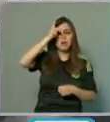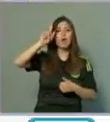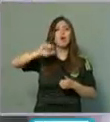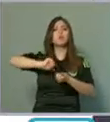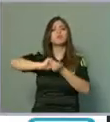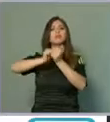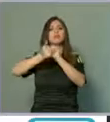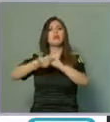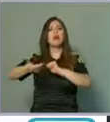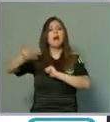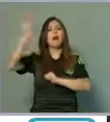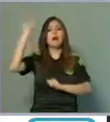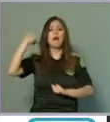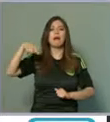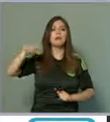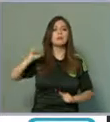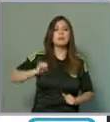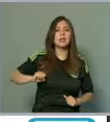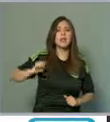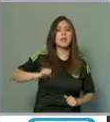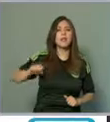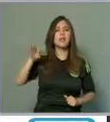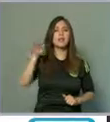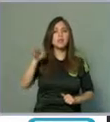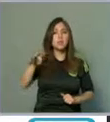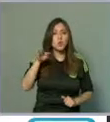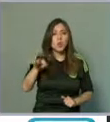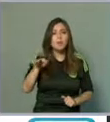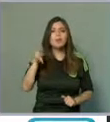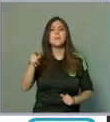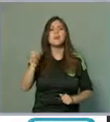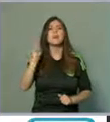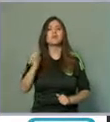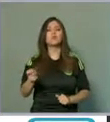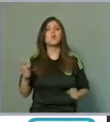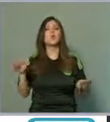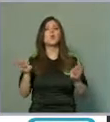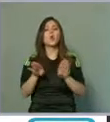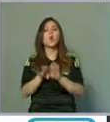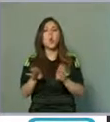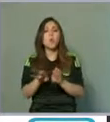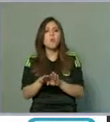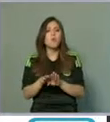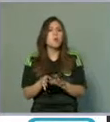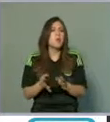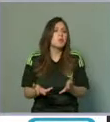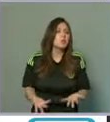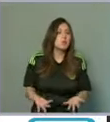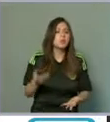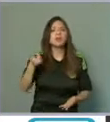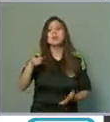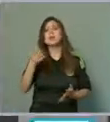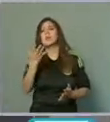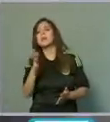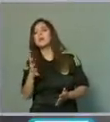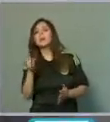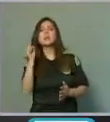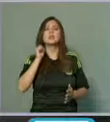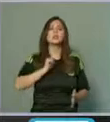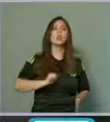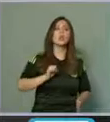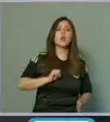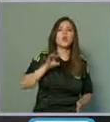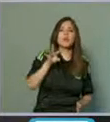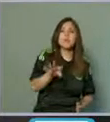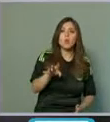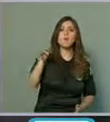del siglo XIX, no es del siglo pasado, ya me está trasterrando el asunto. A finales del siglo XIX, en una